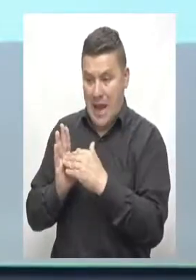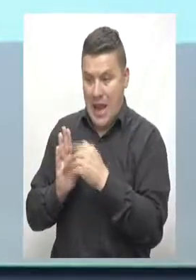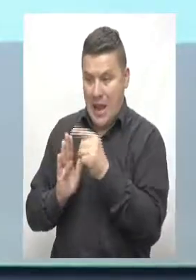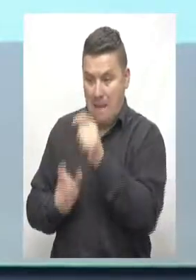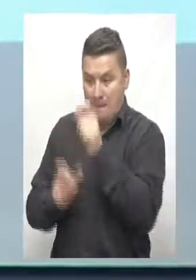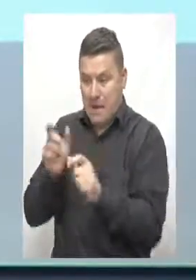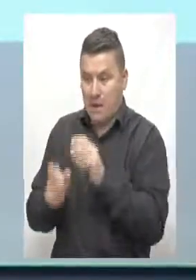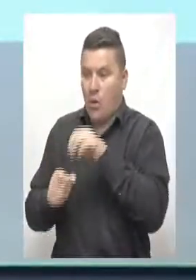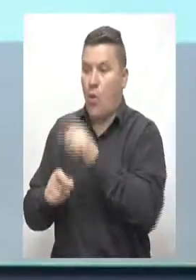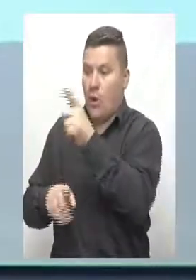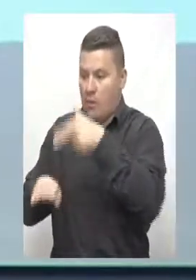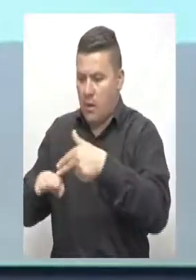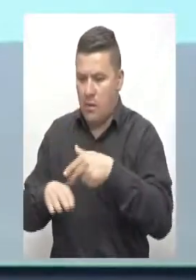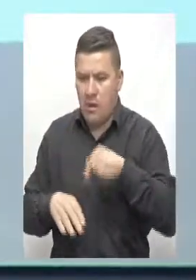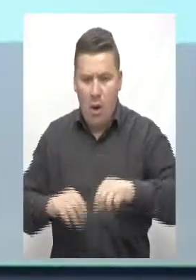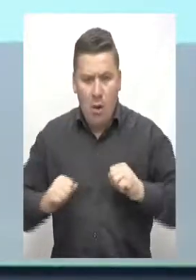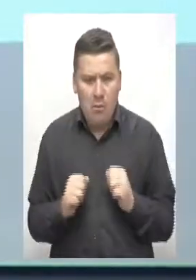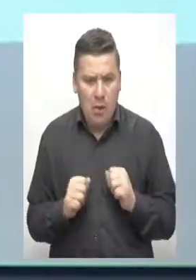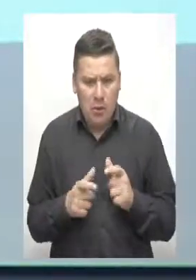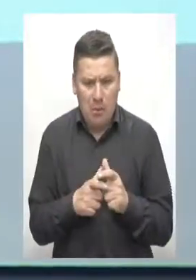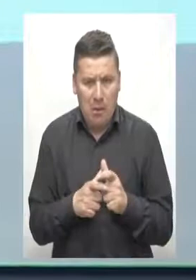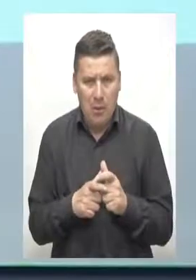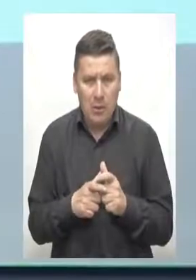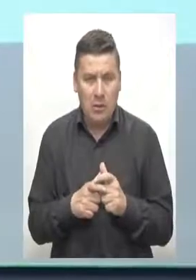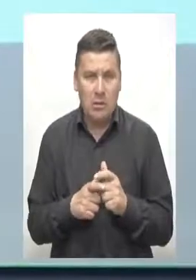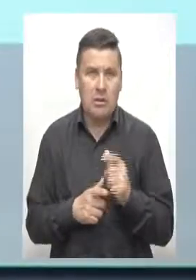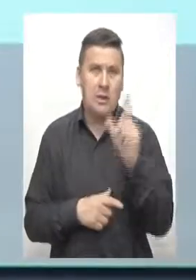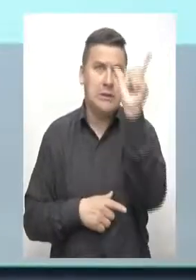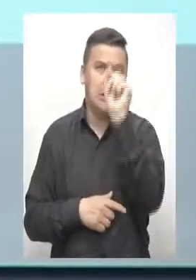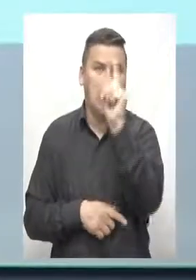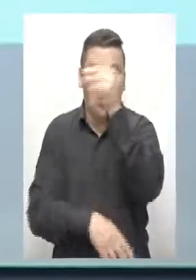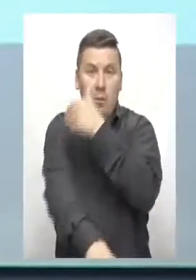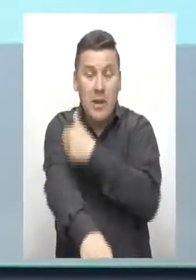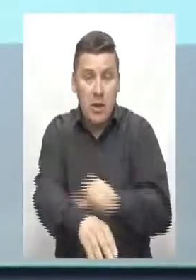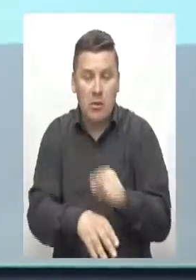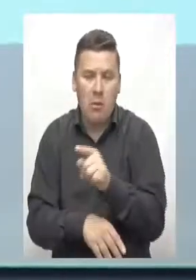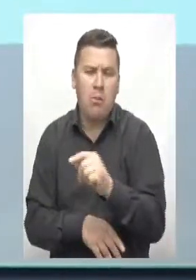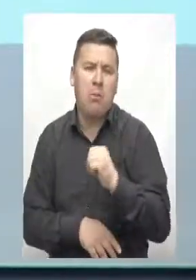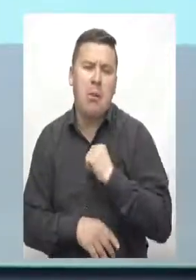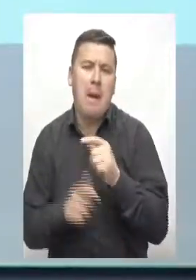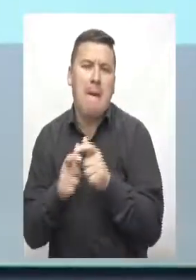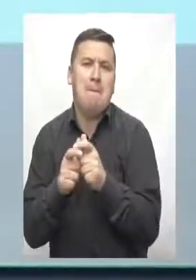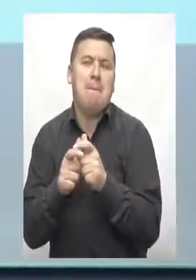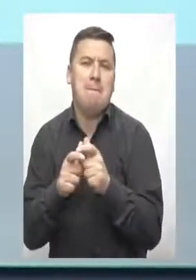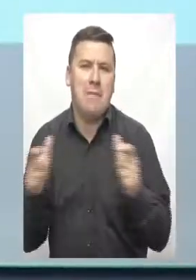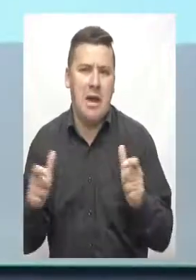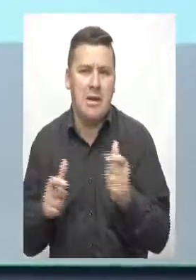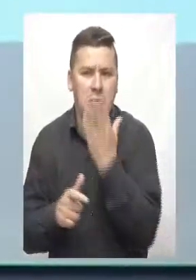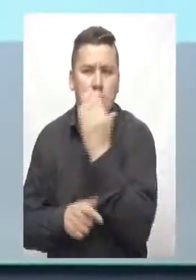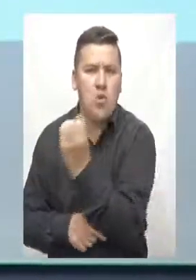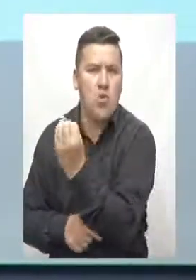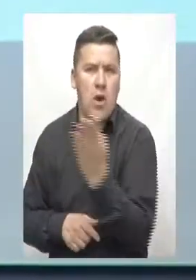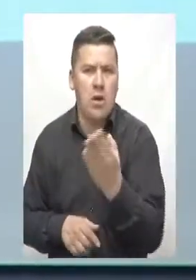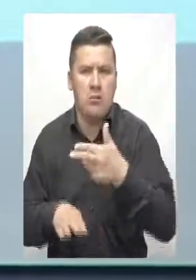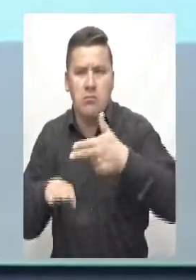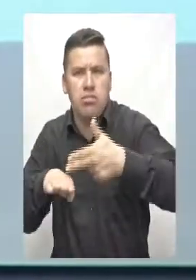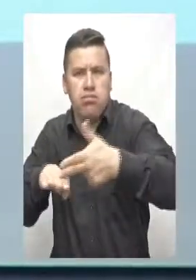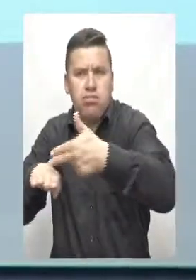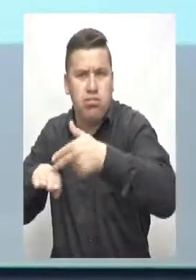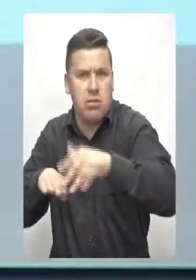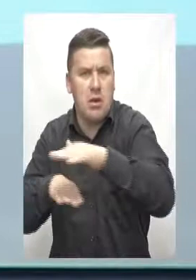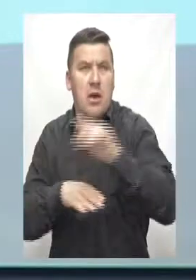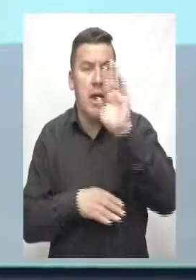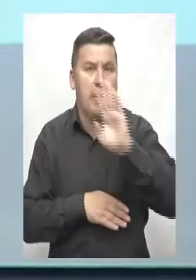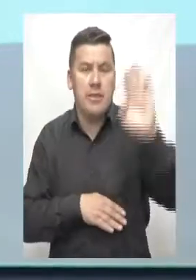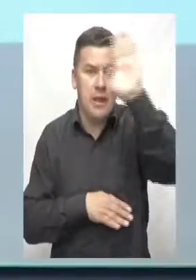por 100.000 habitantes que bogotá del césar que entiende un millón de habitantes tiene mayor cantidad